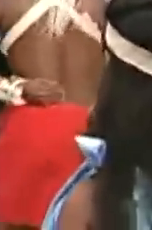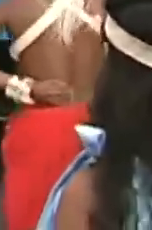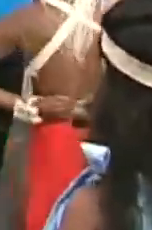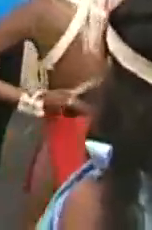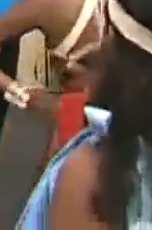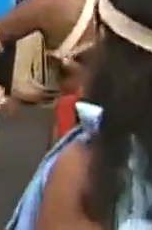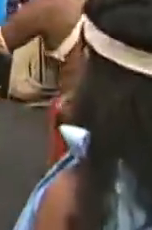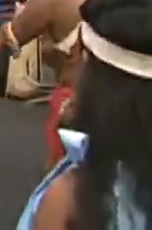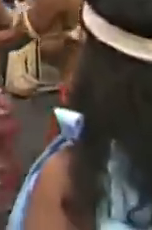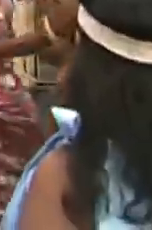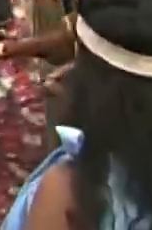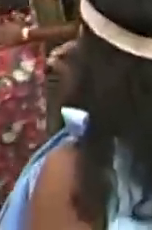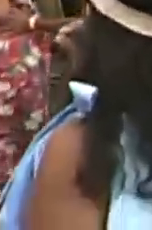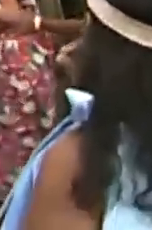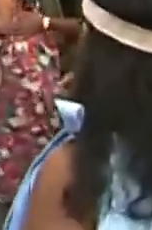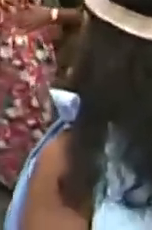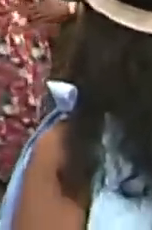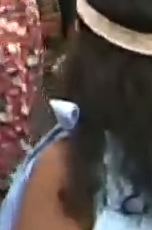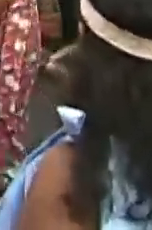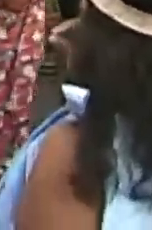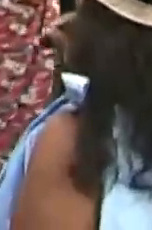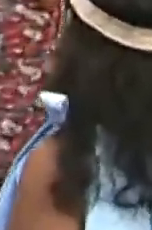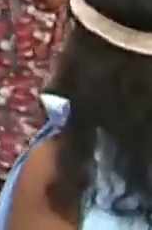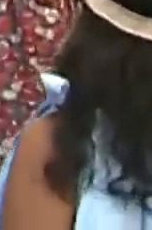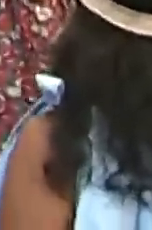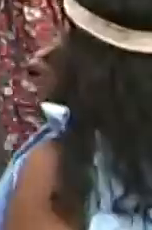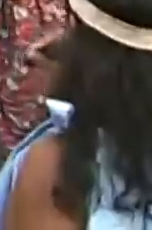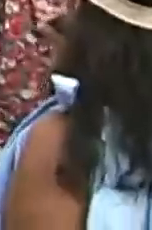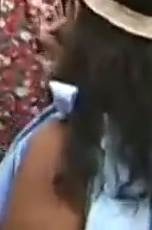Britannio, Tanio, Britannio, Tanio,